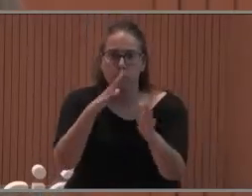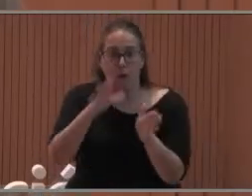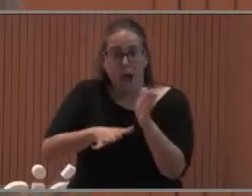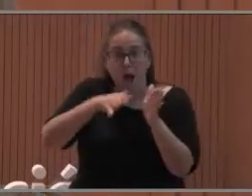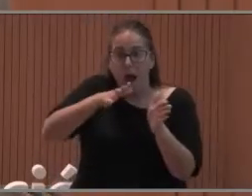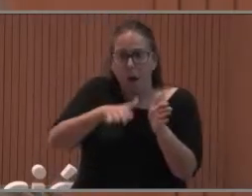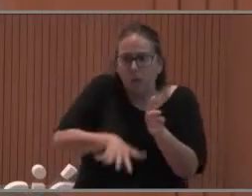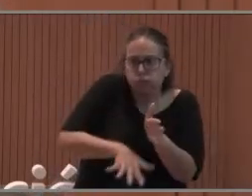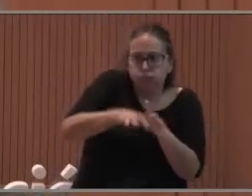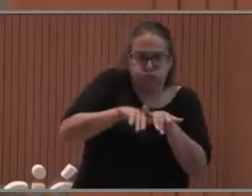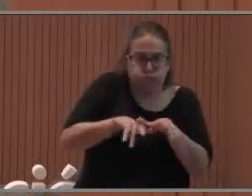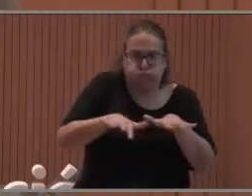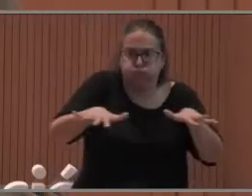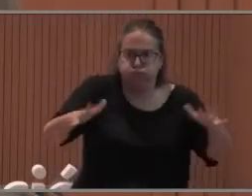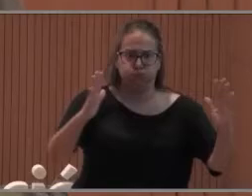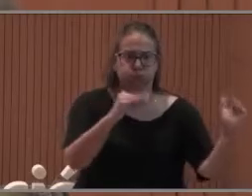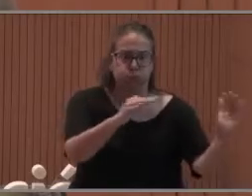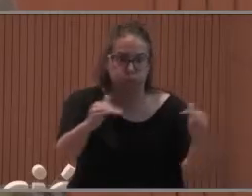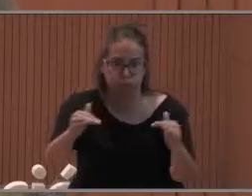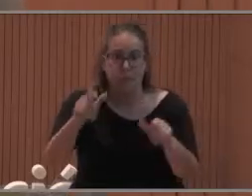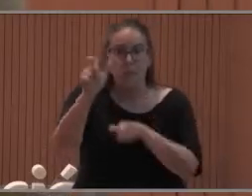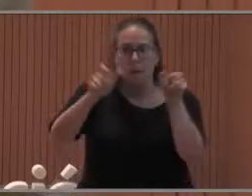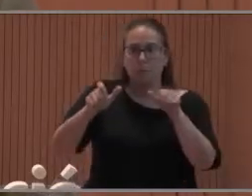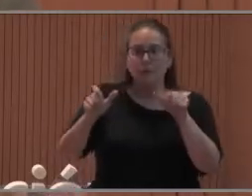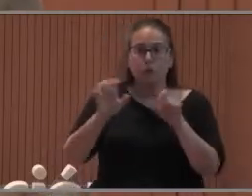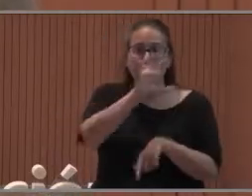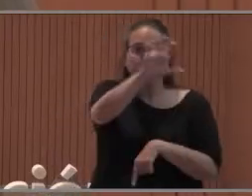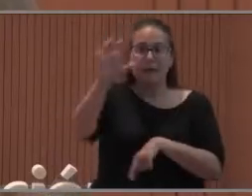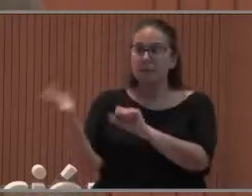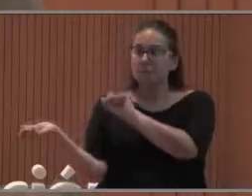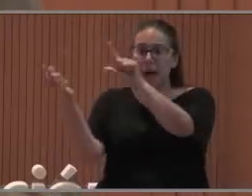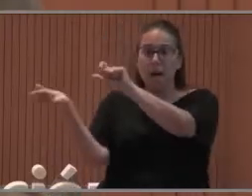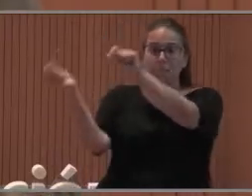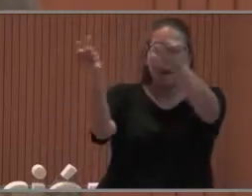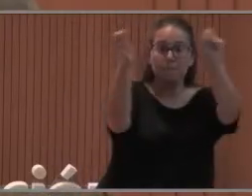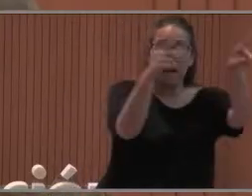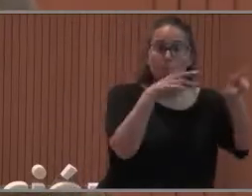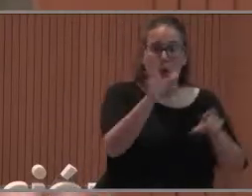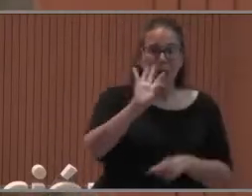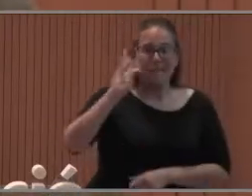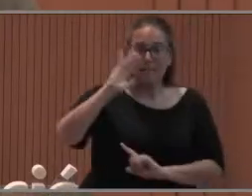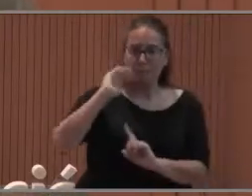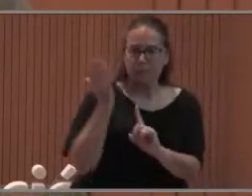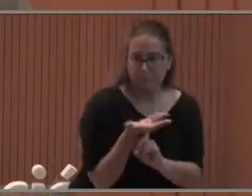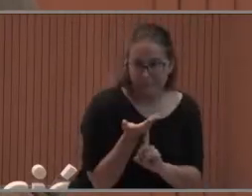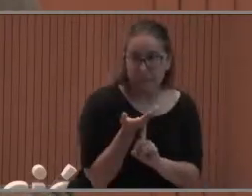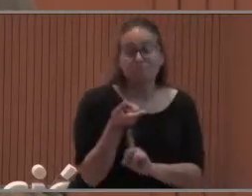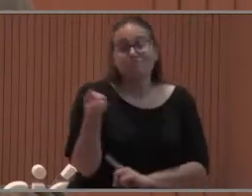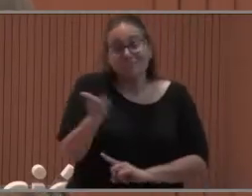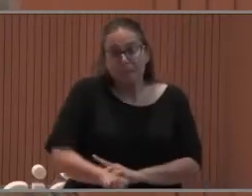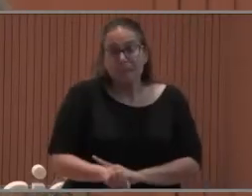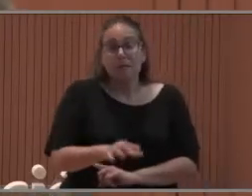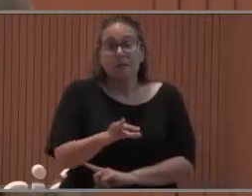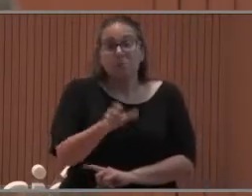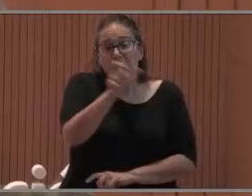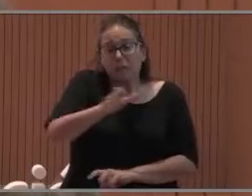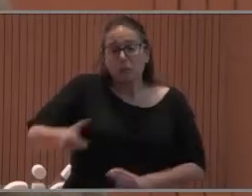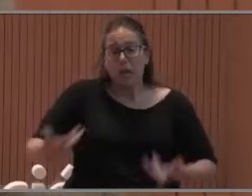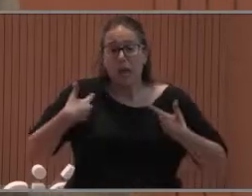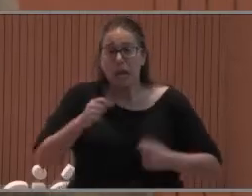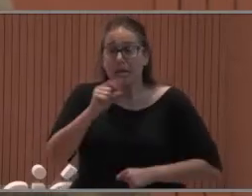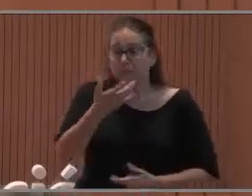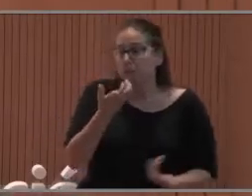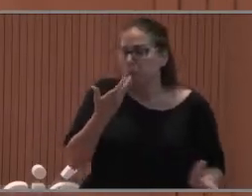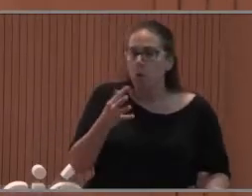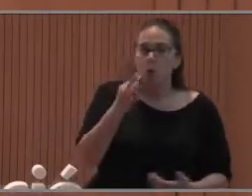sanitarios, migraciones climáticas, más vulnerabilidad de las personas que más la padecen, mujeres, niñas, y al final todo eso